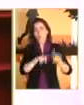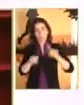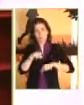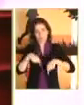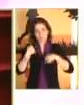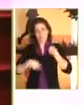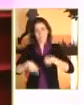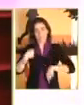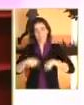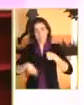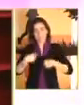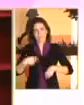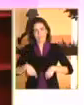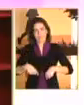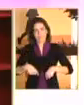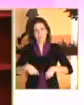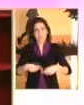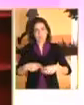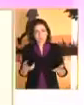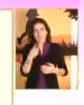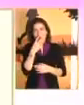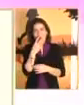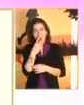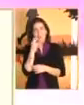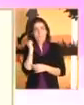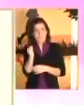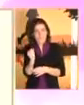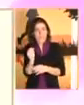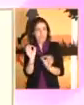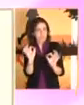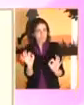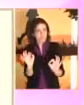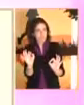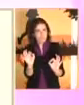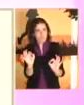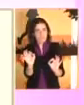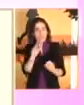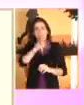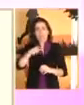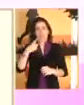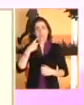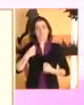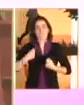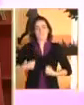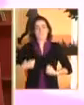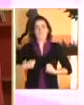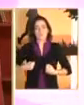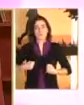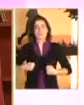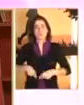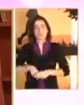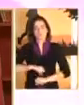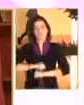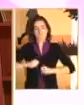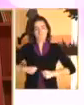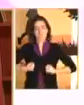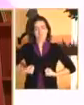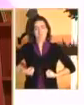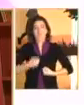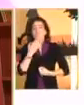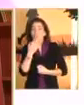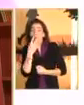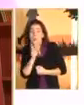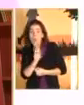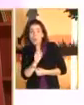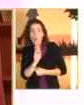mata. Lo que pasa es que aún habrá salud y habrá algunas personas que tengan una salud como hierro y si no hubieran fumado igual hubieran vivido mucho más